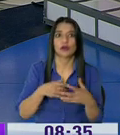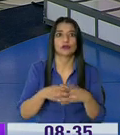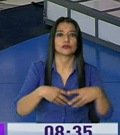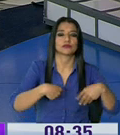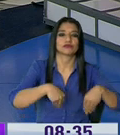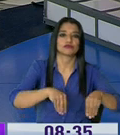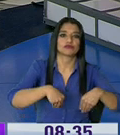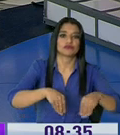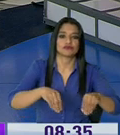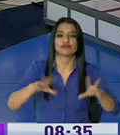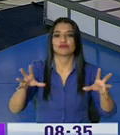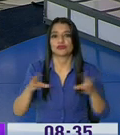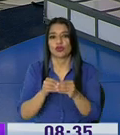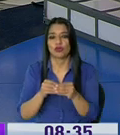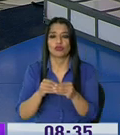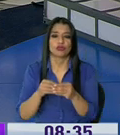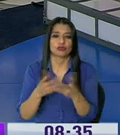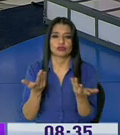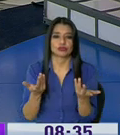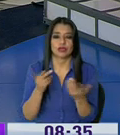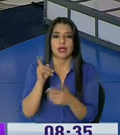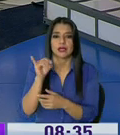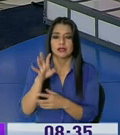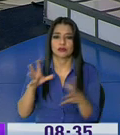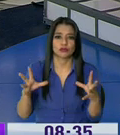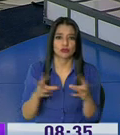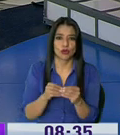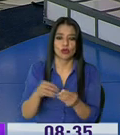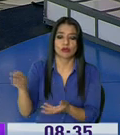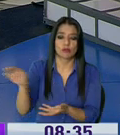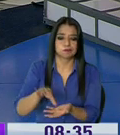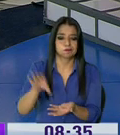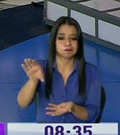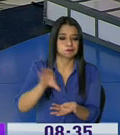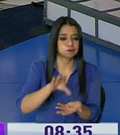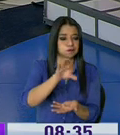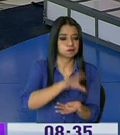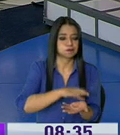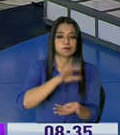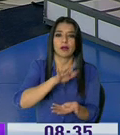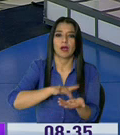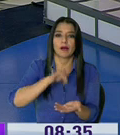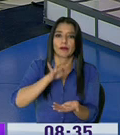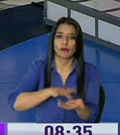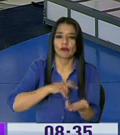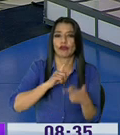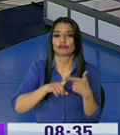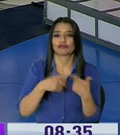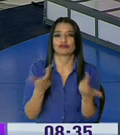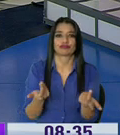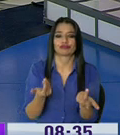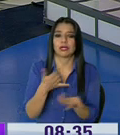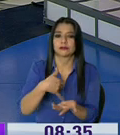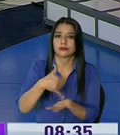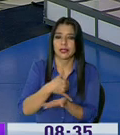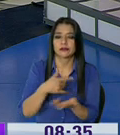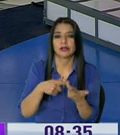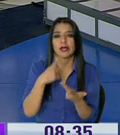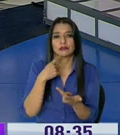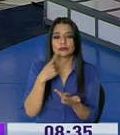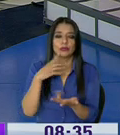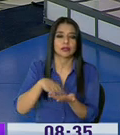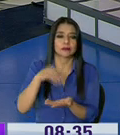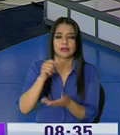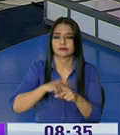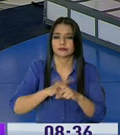Maxi, estos centros de abasto donde pues a través de eso se da a la comunidad. Qué maravilla, te